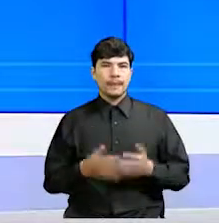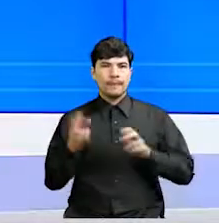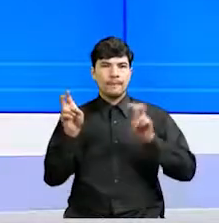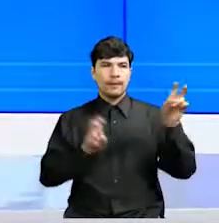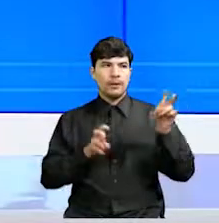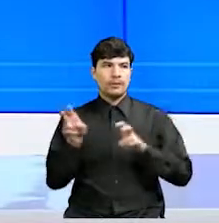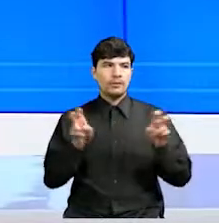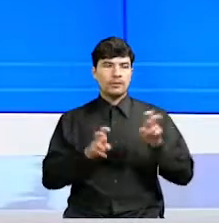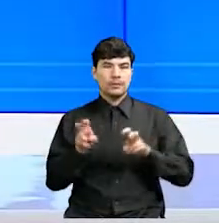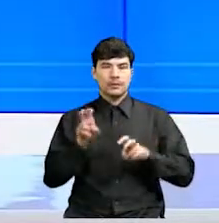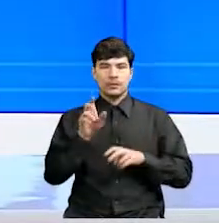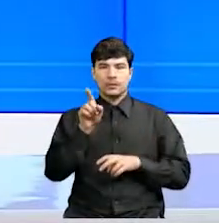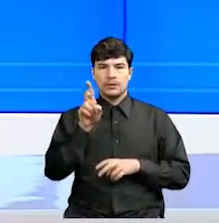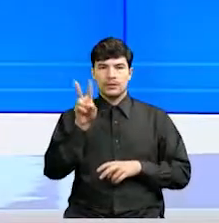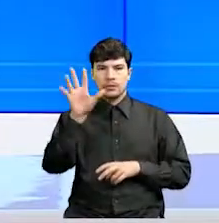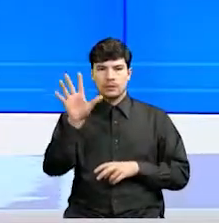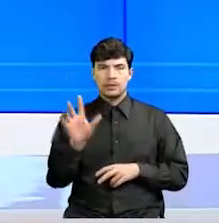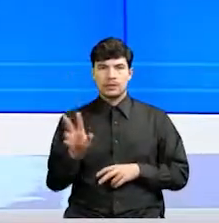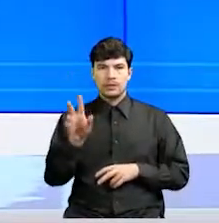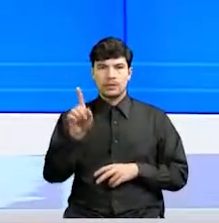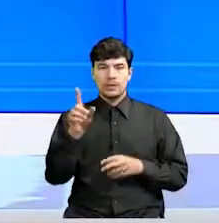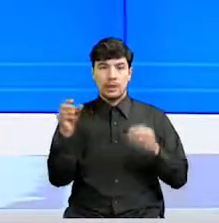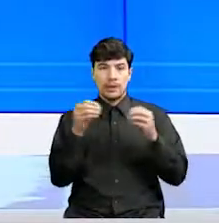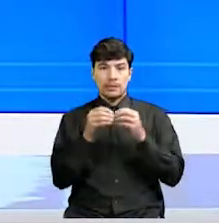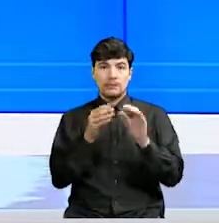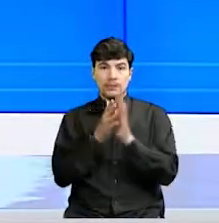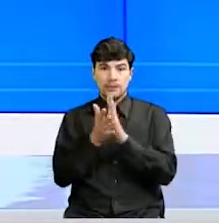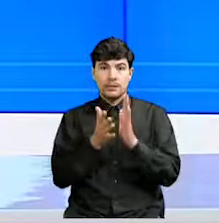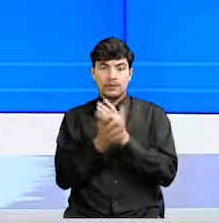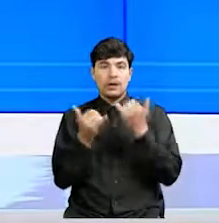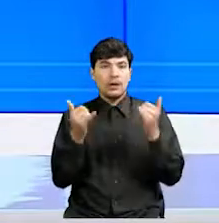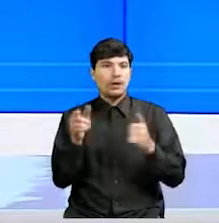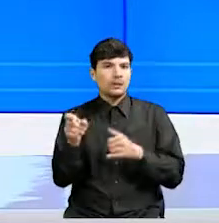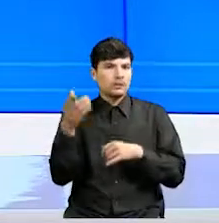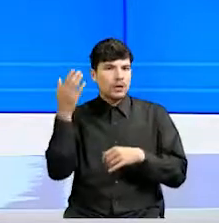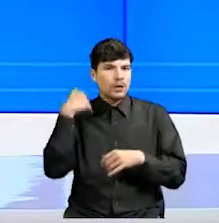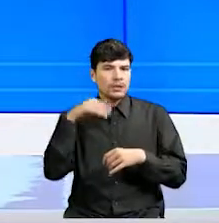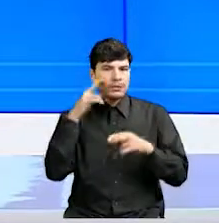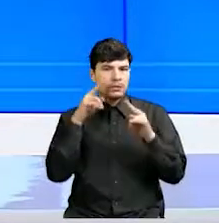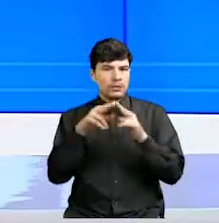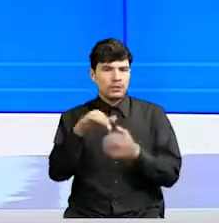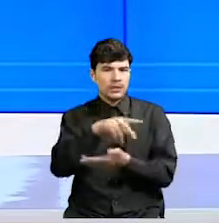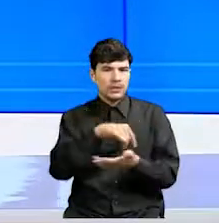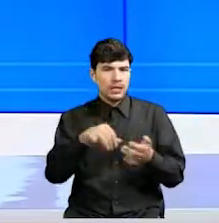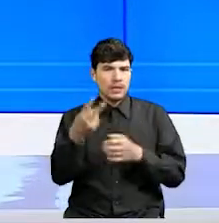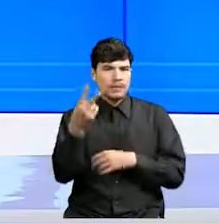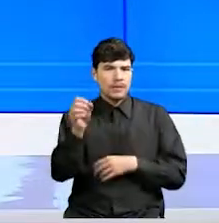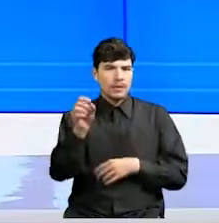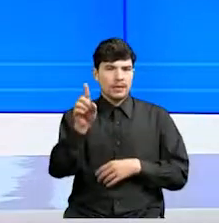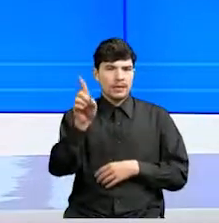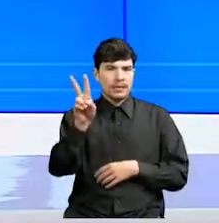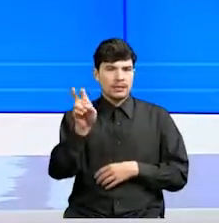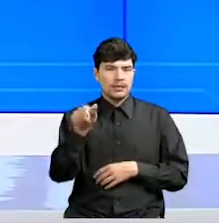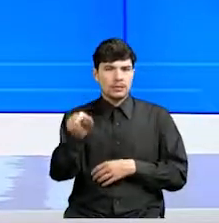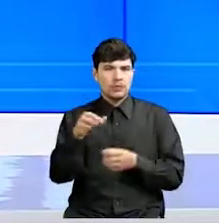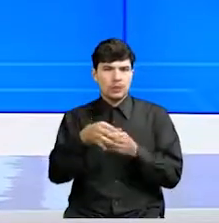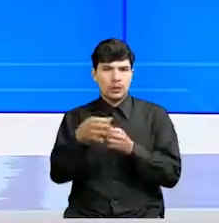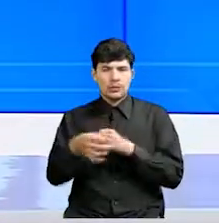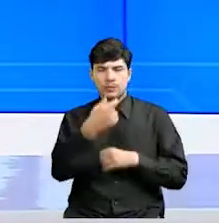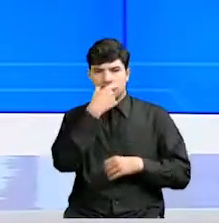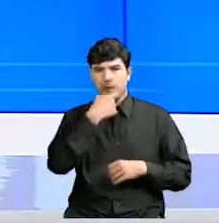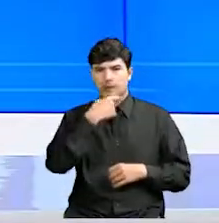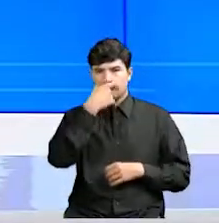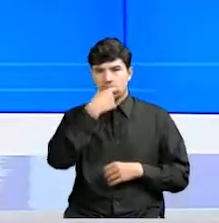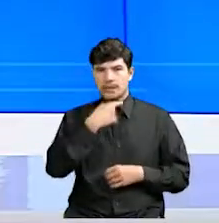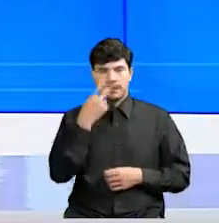A usted al mediodía, 51 minutos, es momento de conocer más detalles de lo que se vivió en la pasada Expedición Santander 2017 en el municipio de San